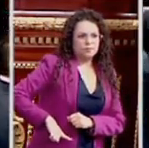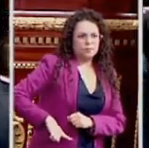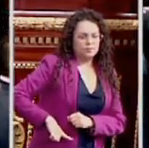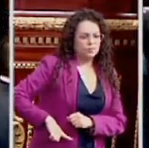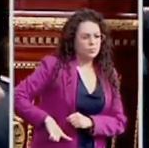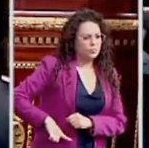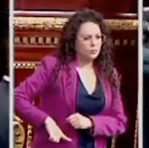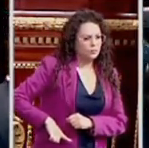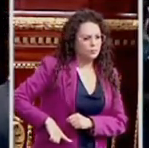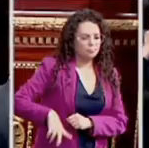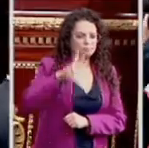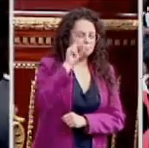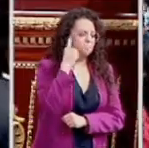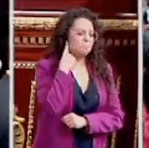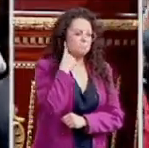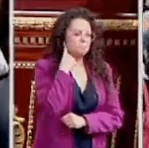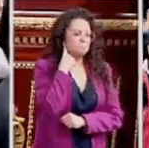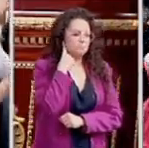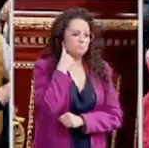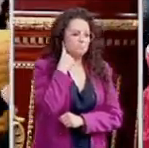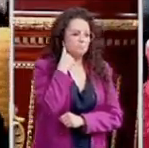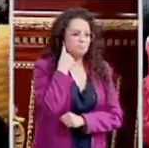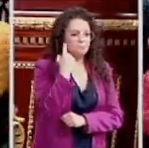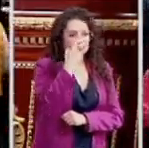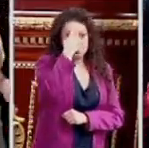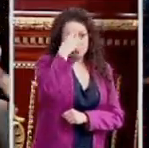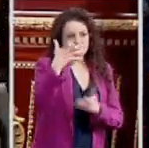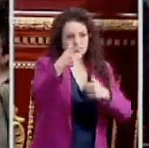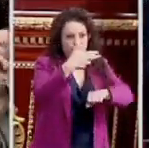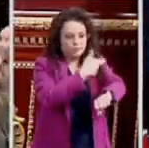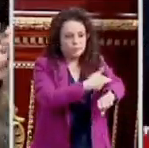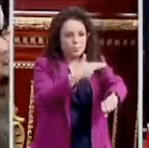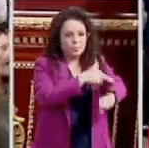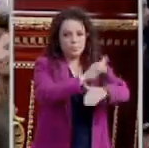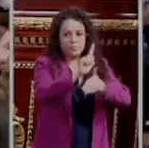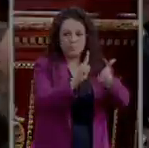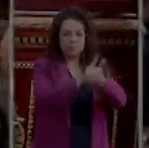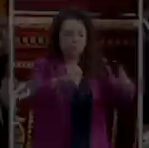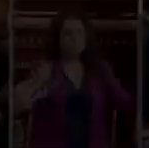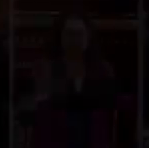Ciudad de México, para los efectos legales a que haya lugar.